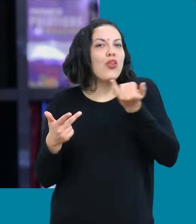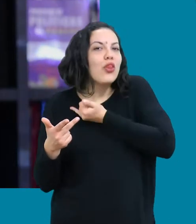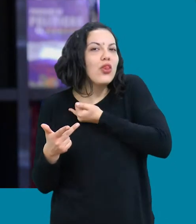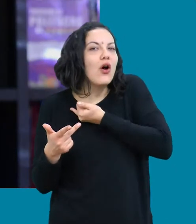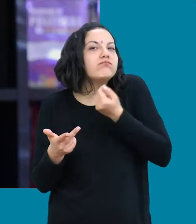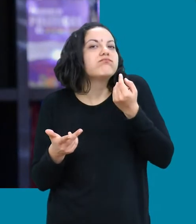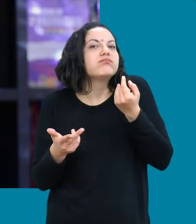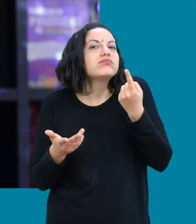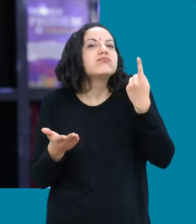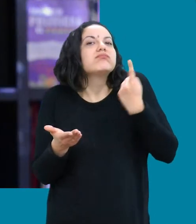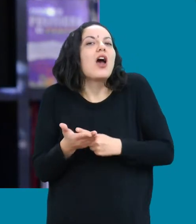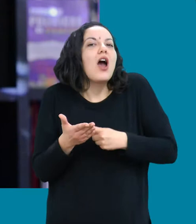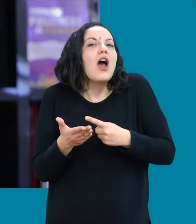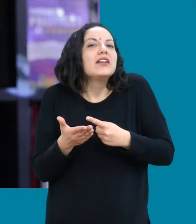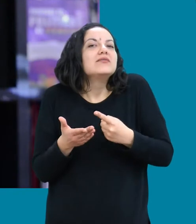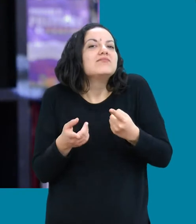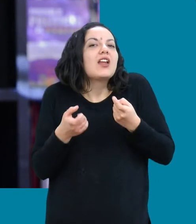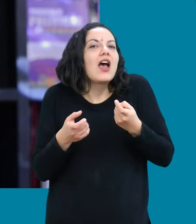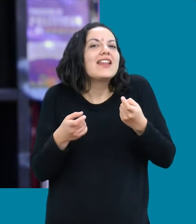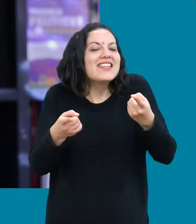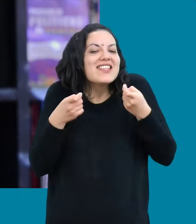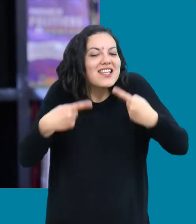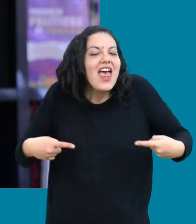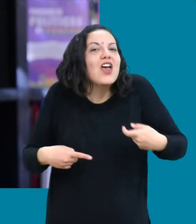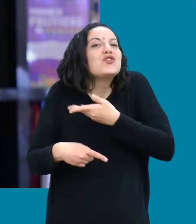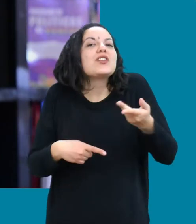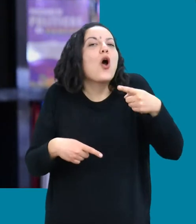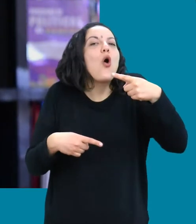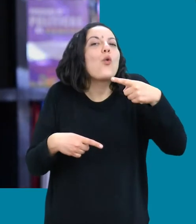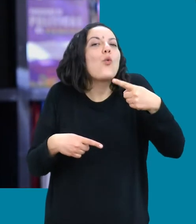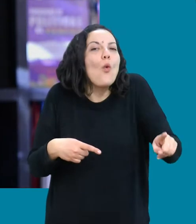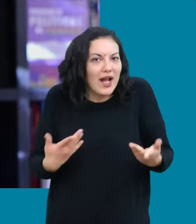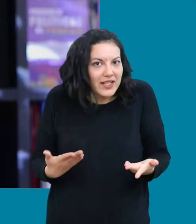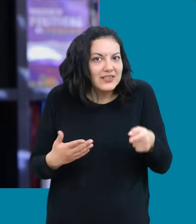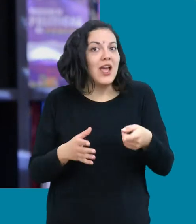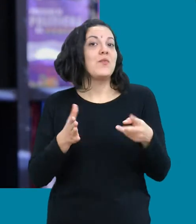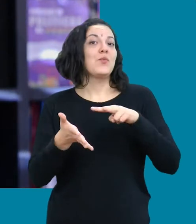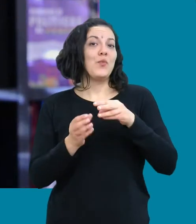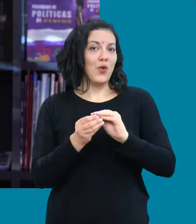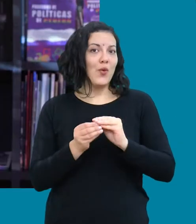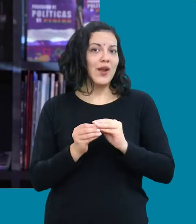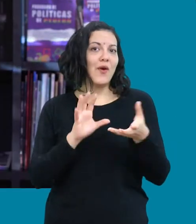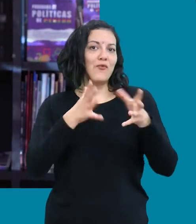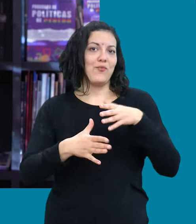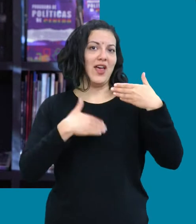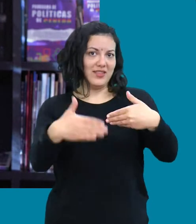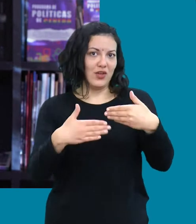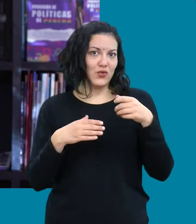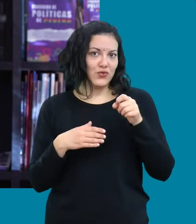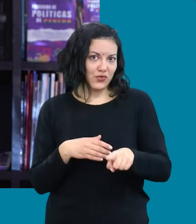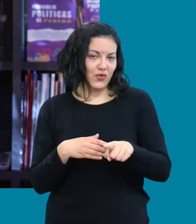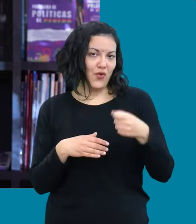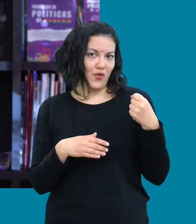definen cuáles son las necesidades de la sociedad. Y ahí es donde aparece el problema de los modelos de desarrollo. En el marco